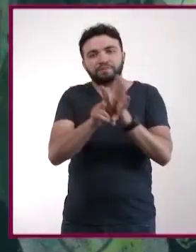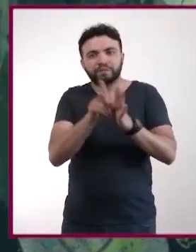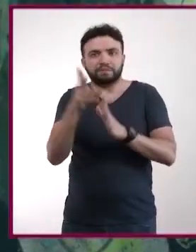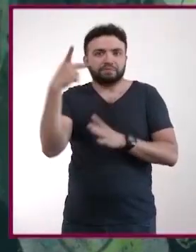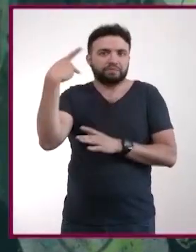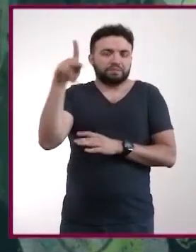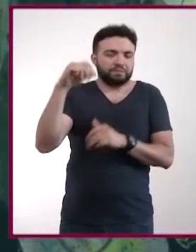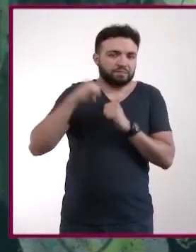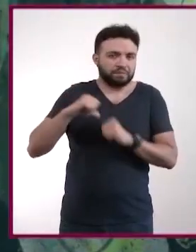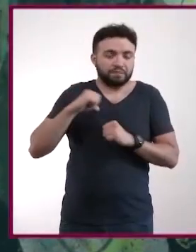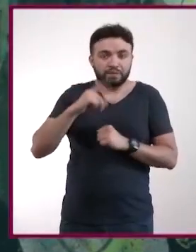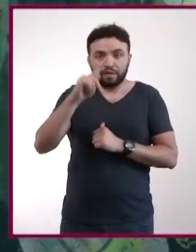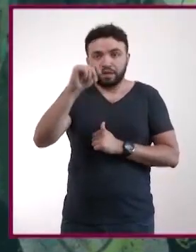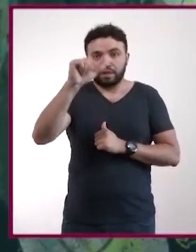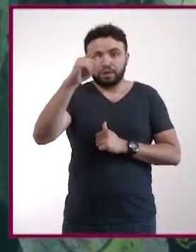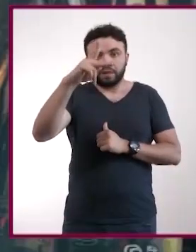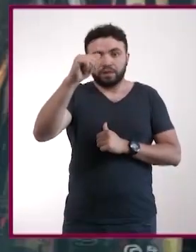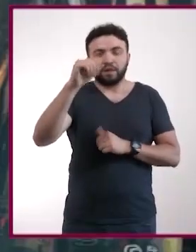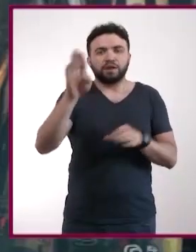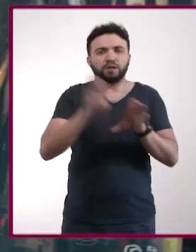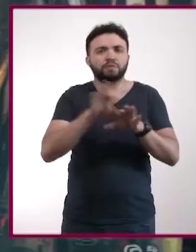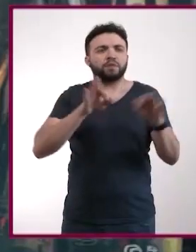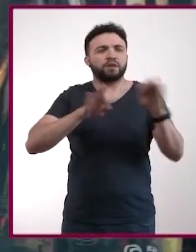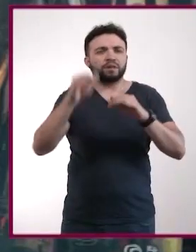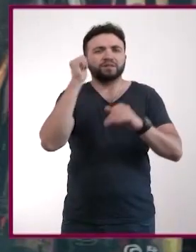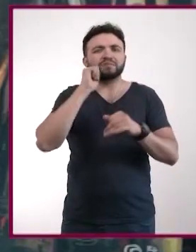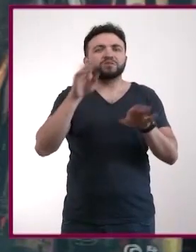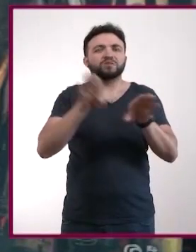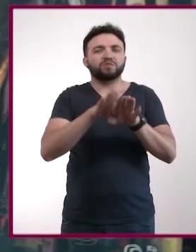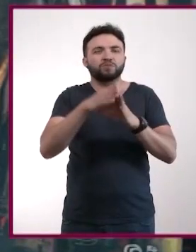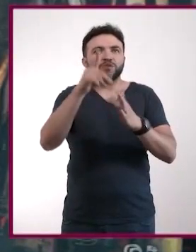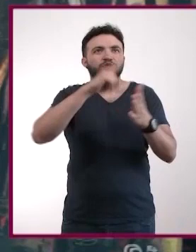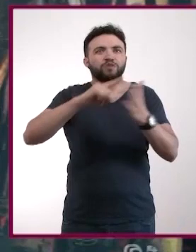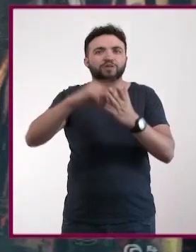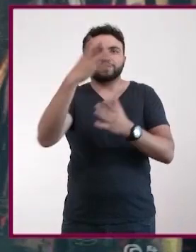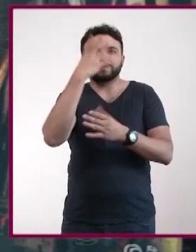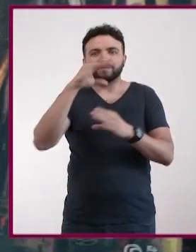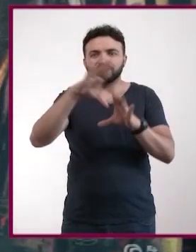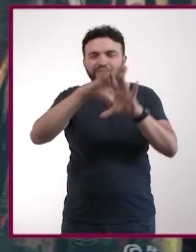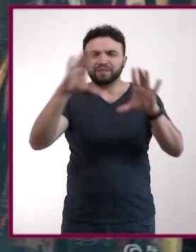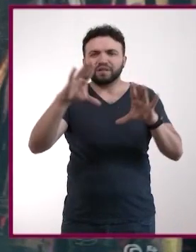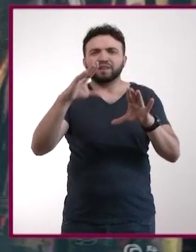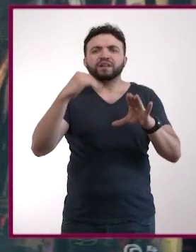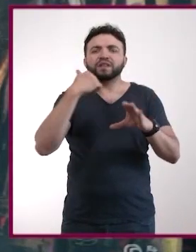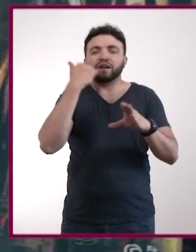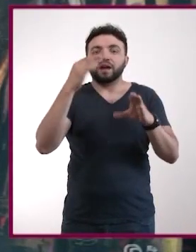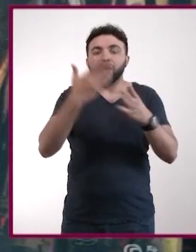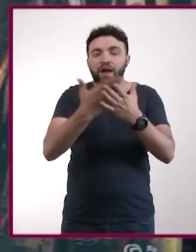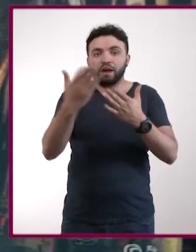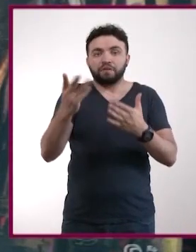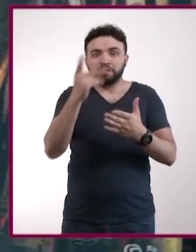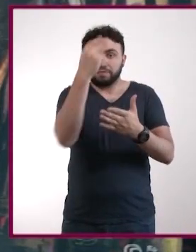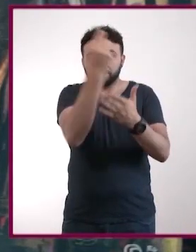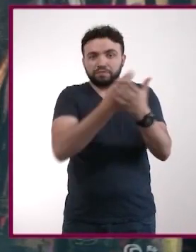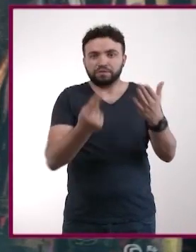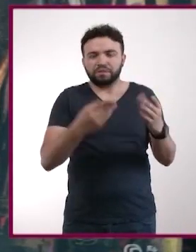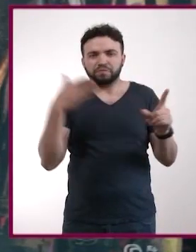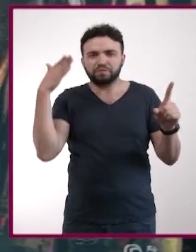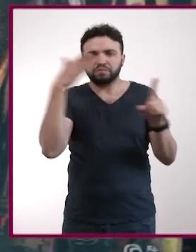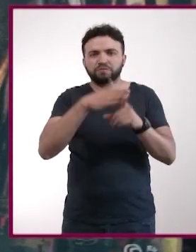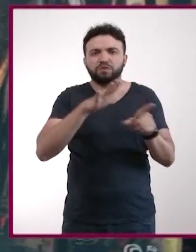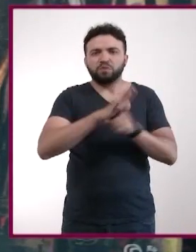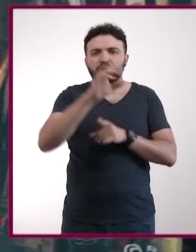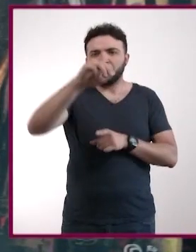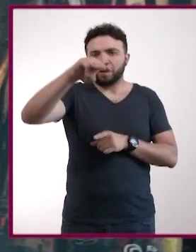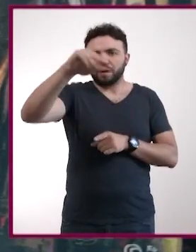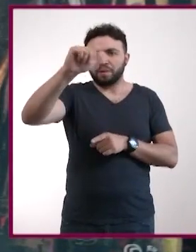Taca siempre ha trabajado con el tema del paisaje. Recientemente se ha enfocado en uno muy particular, los manglares. Alfredo, ¿tú sabes